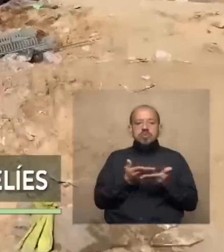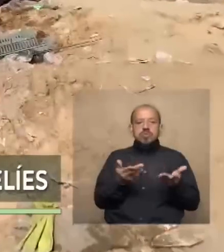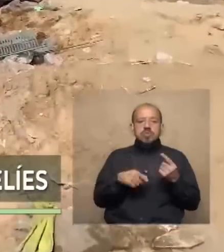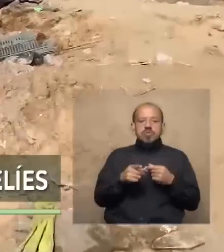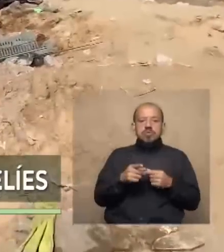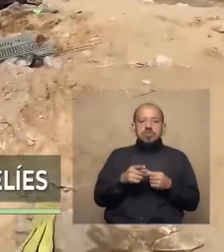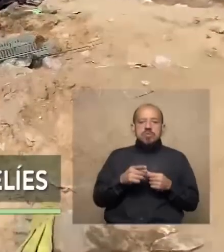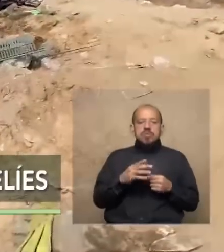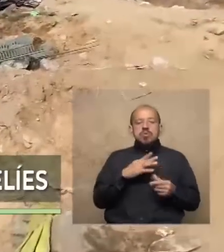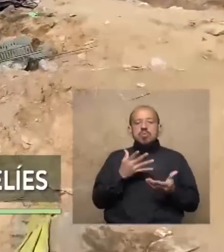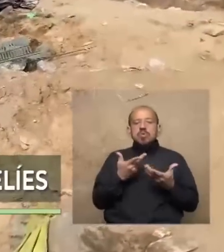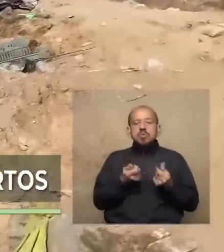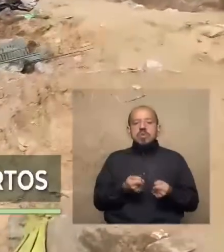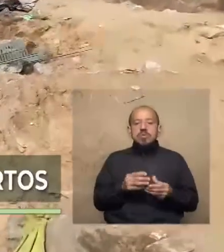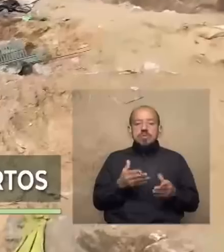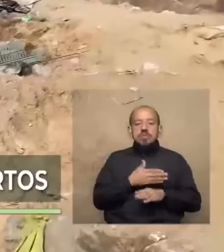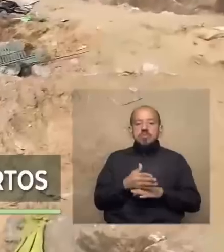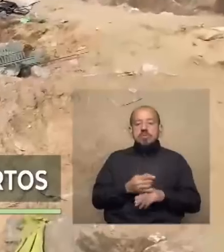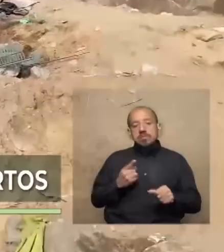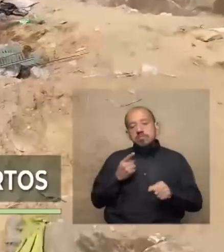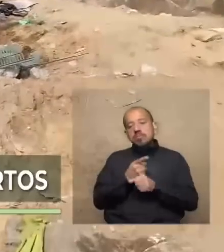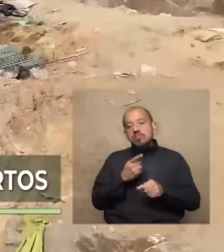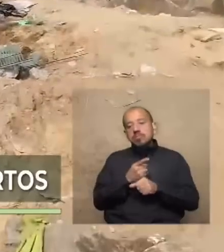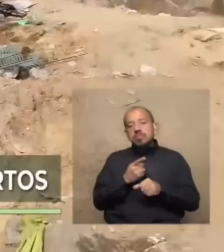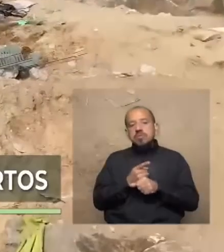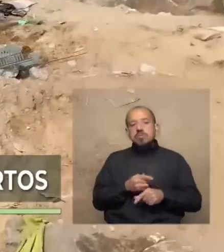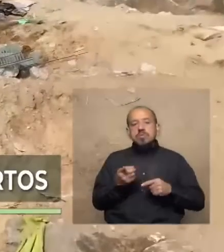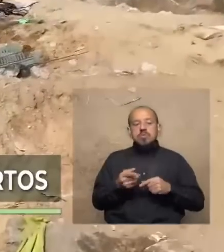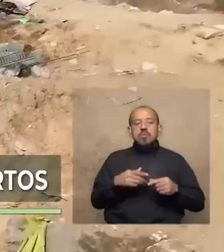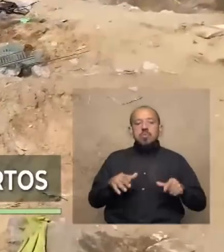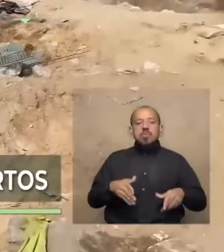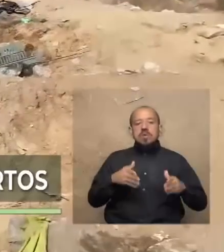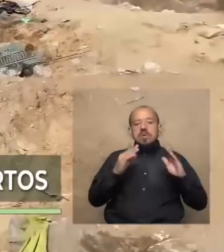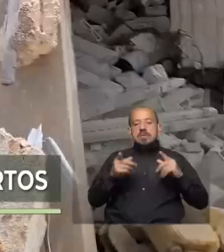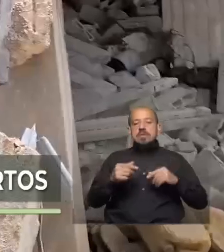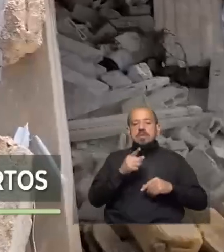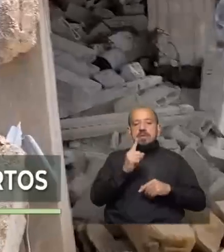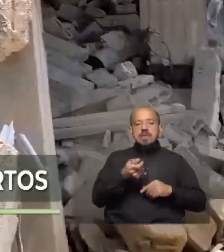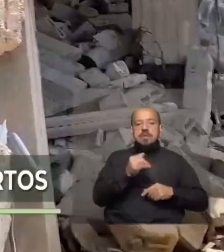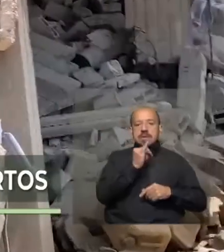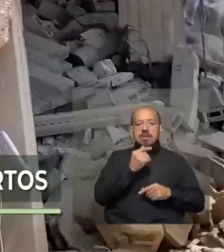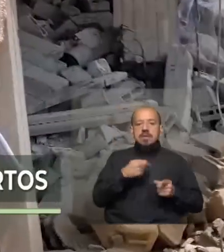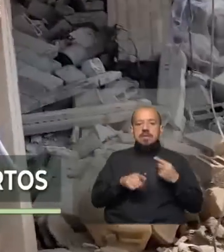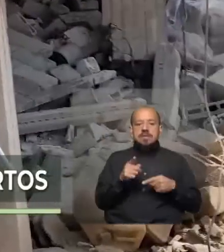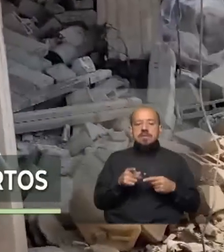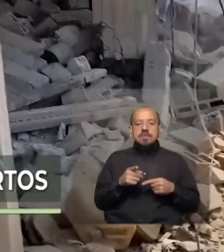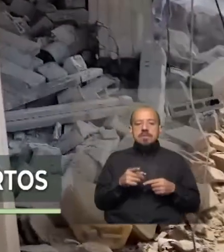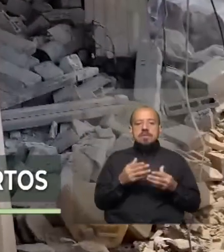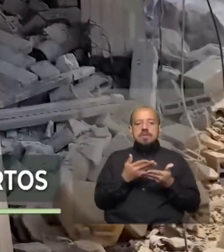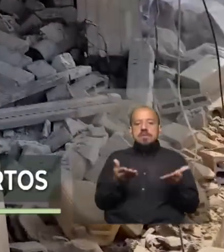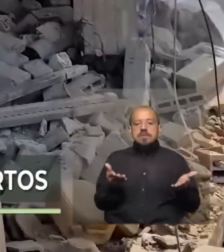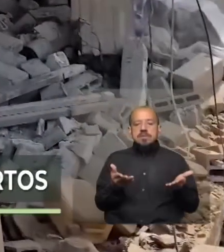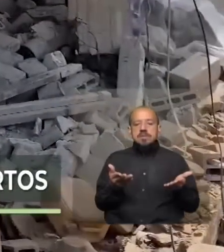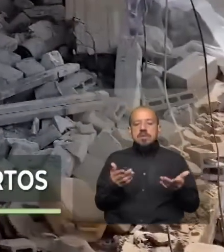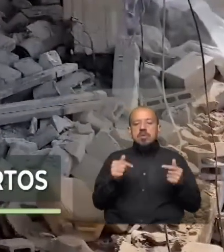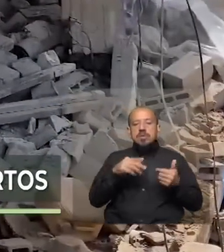de la yihadi y su ayudante luego de que los proyectiles impactaran contra un apartamento en casa según la versión de las fuerzas israelíes mientras